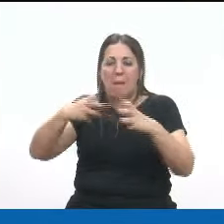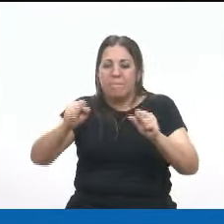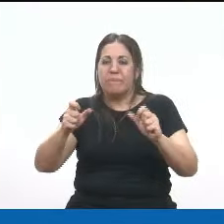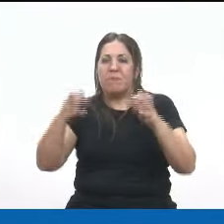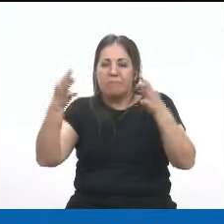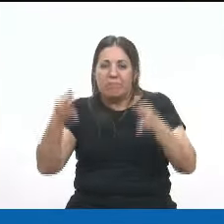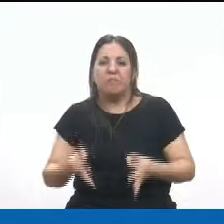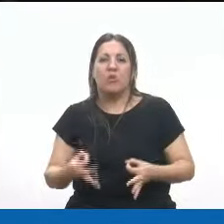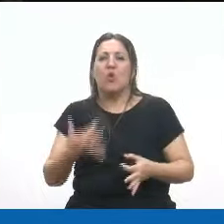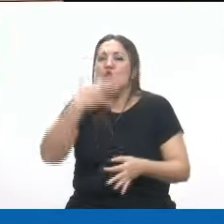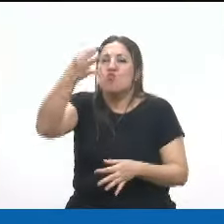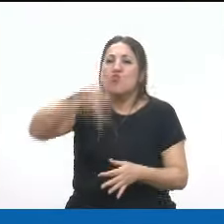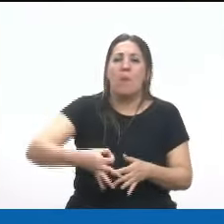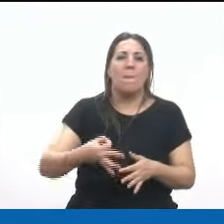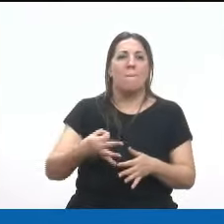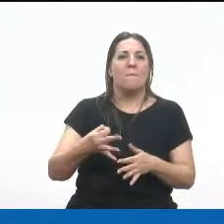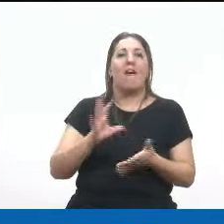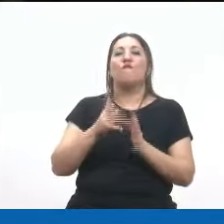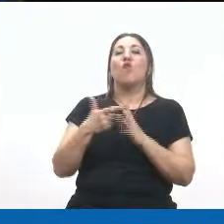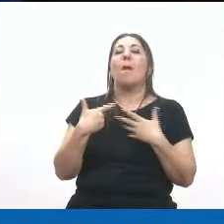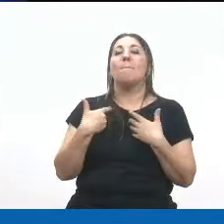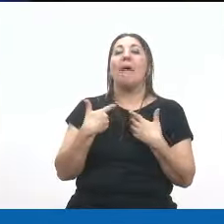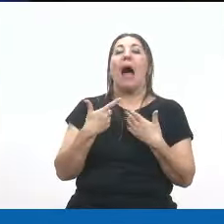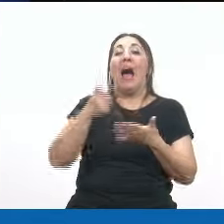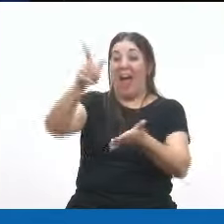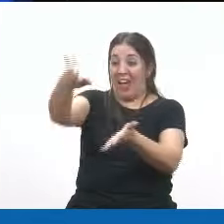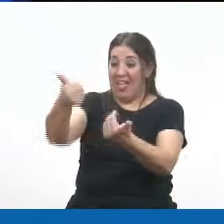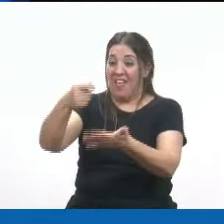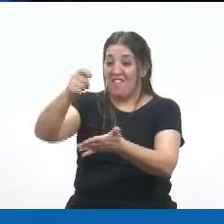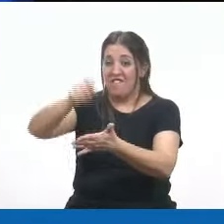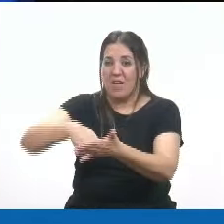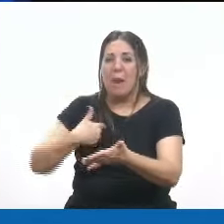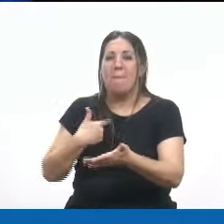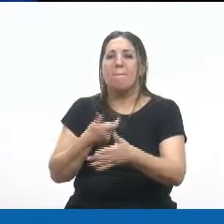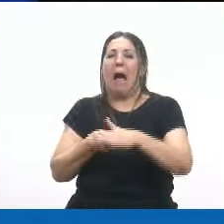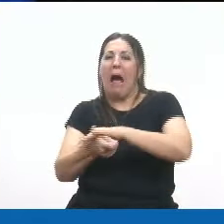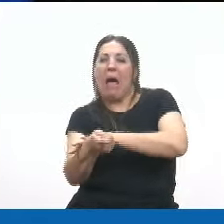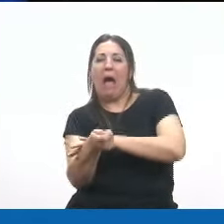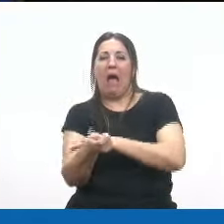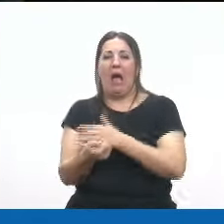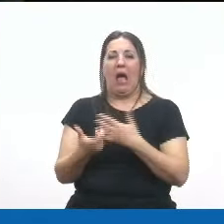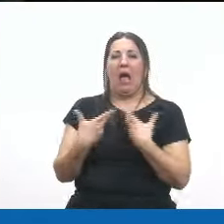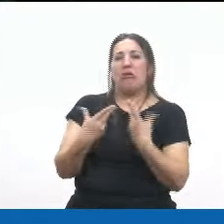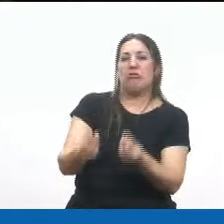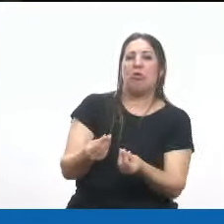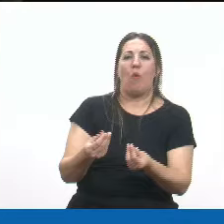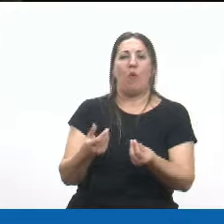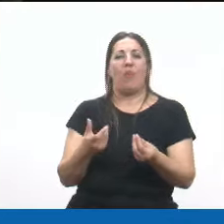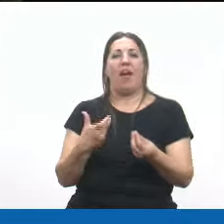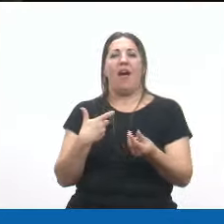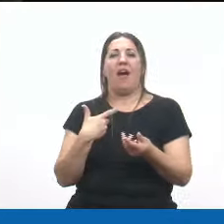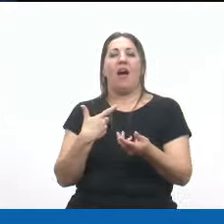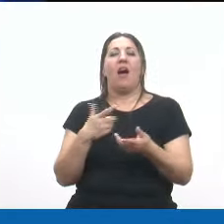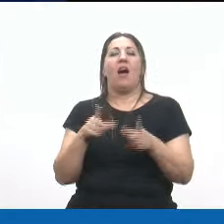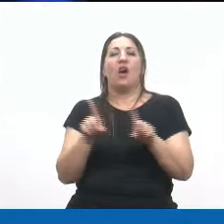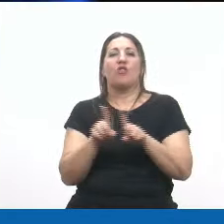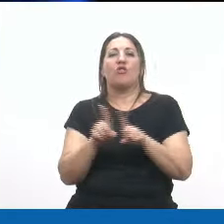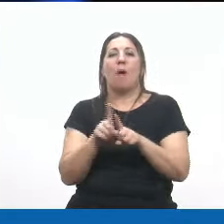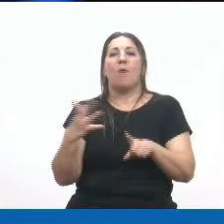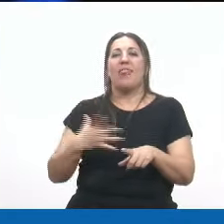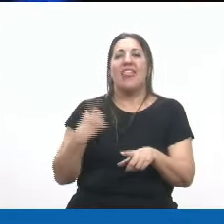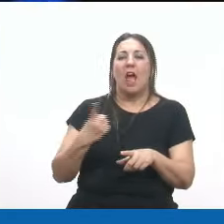efectivo cumplimiento de favores con toures diplomáticos con rotondas con directores